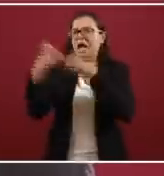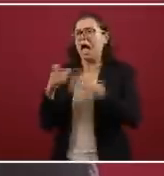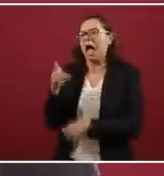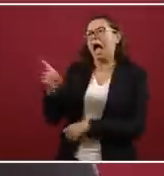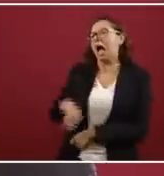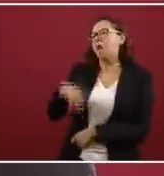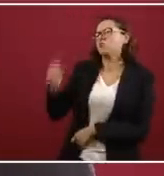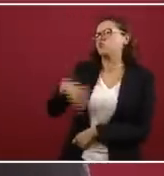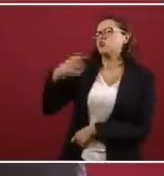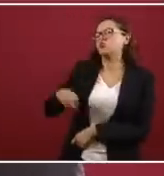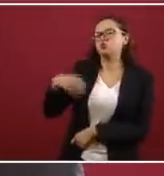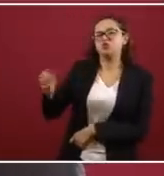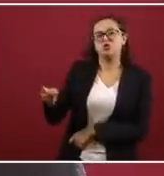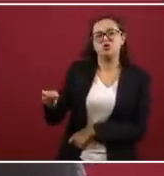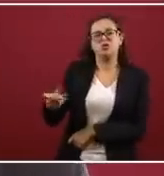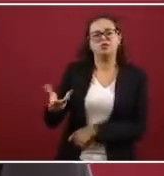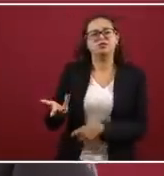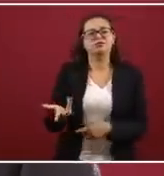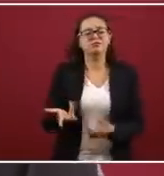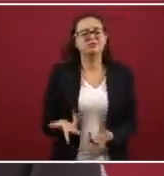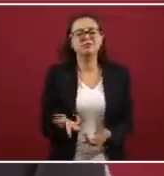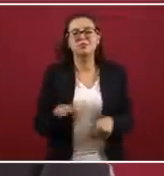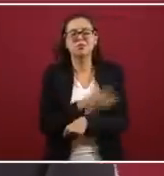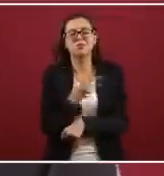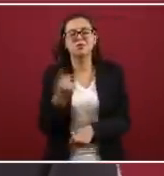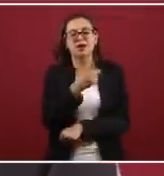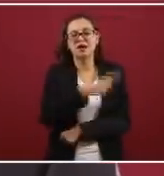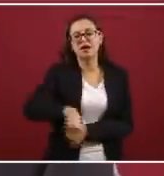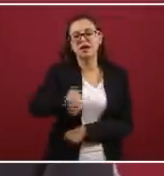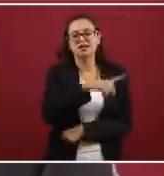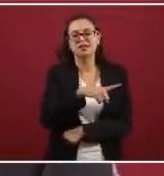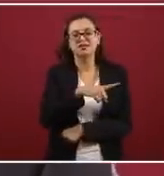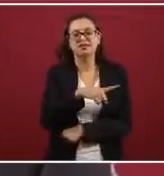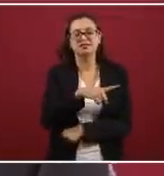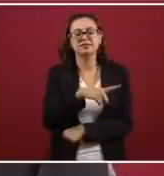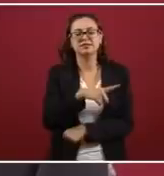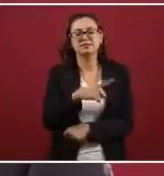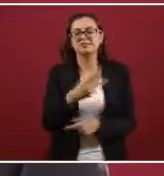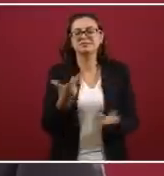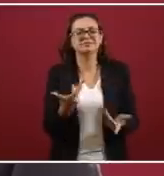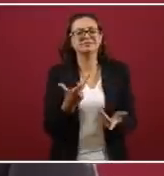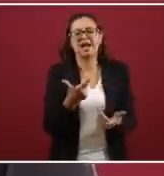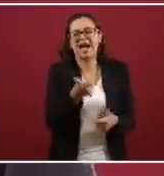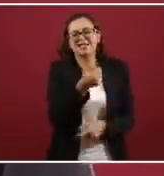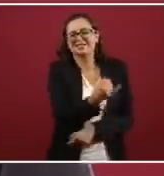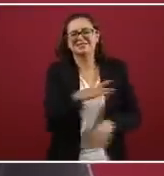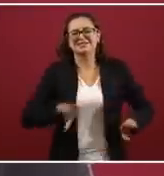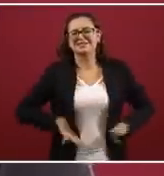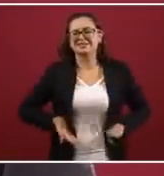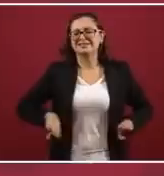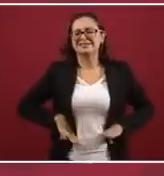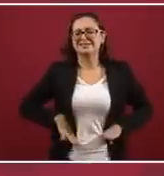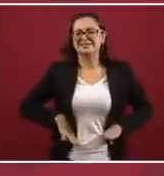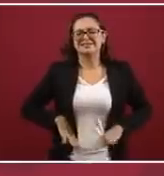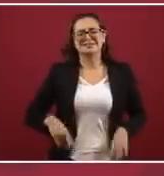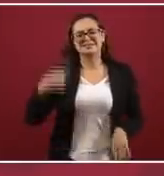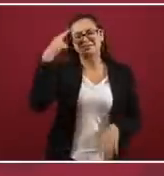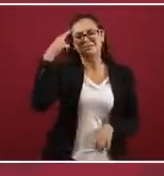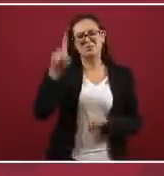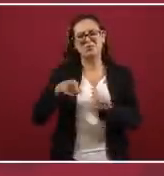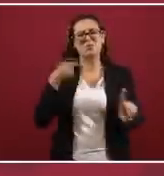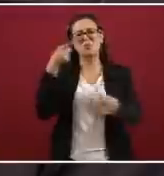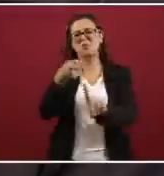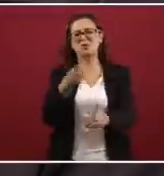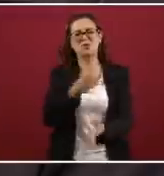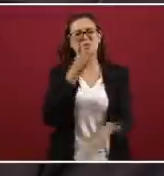porque están en otro papel o tienen otro propósito